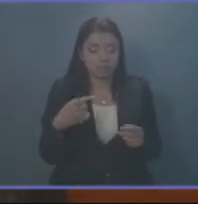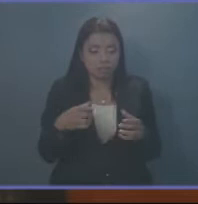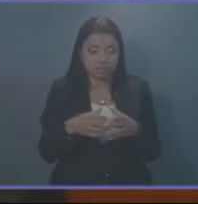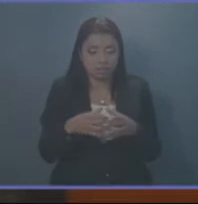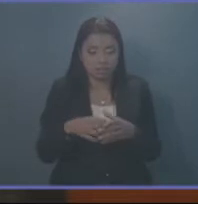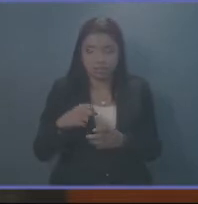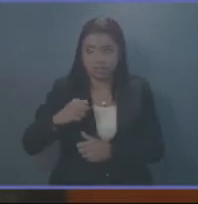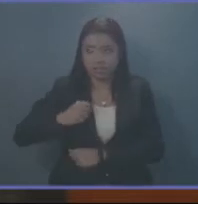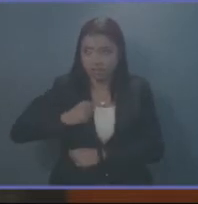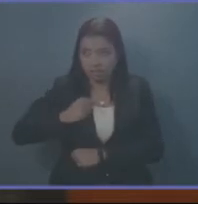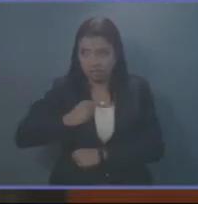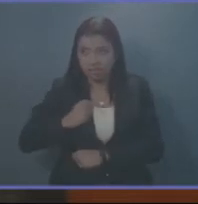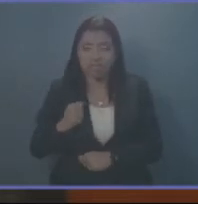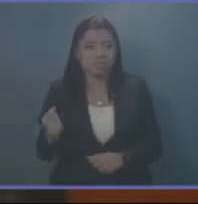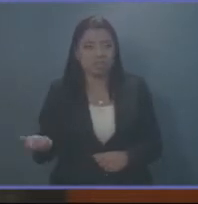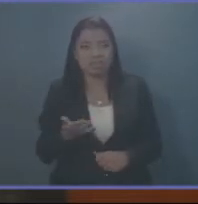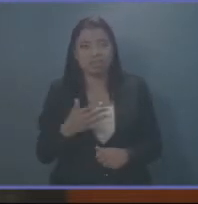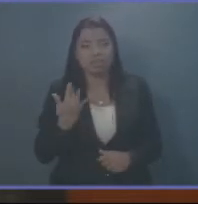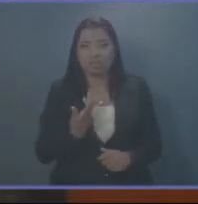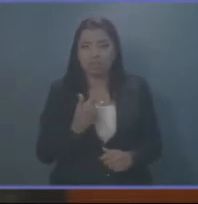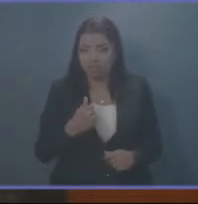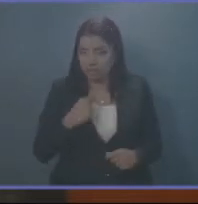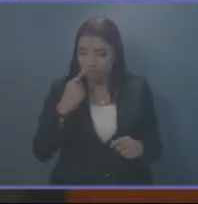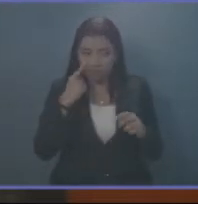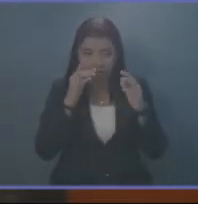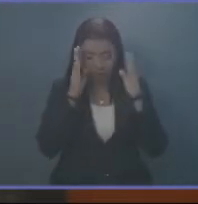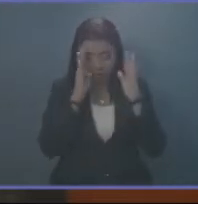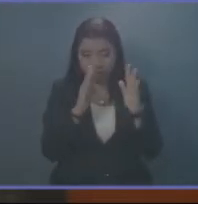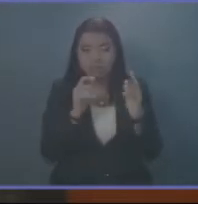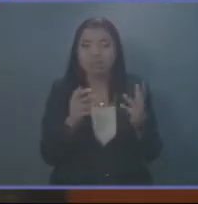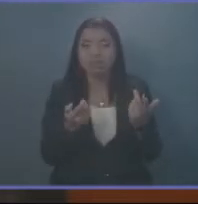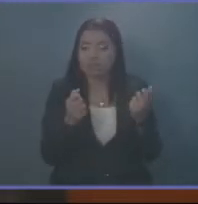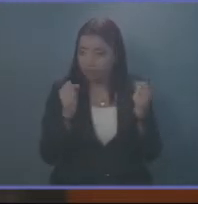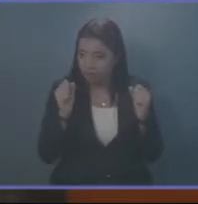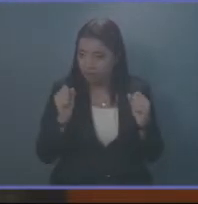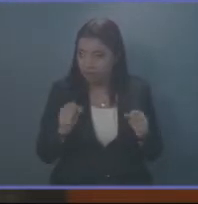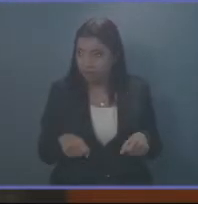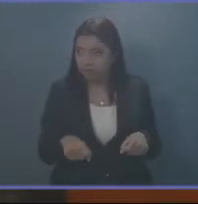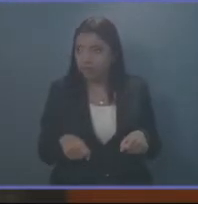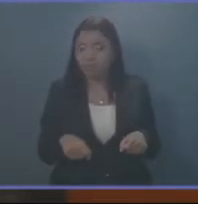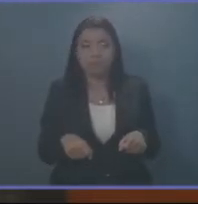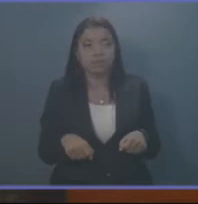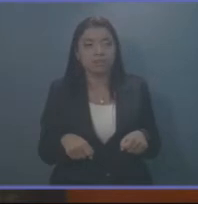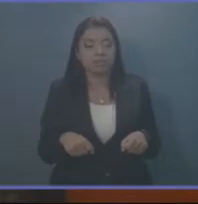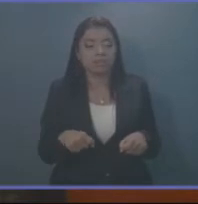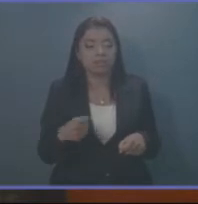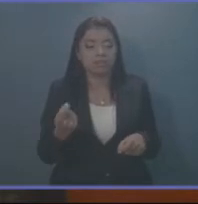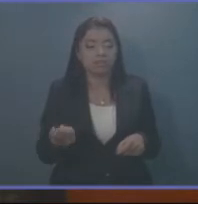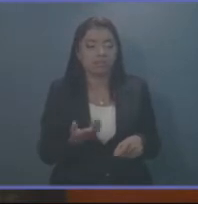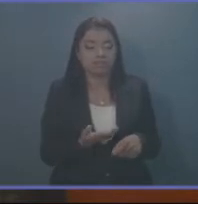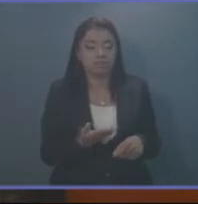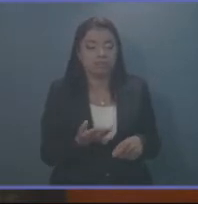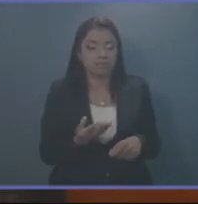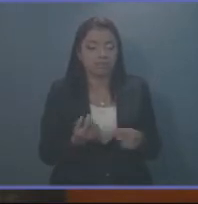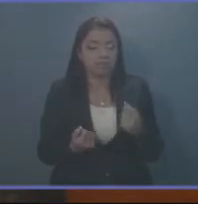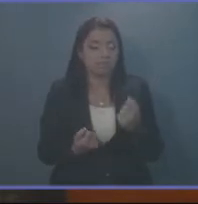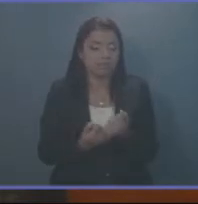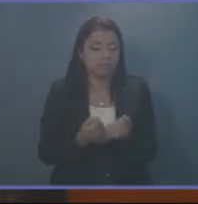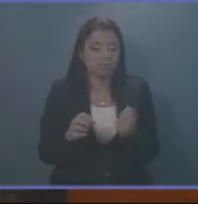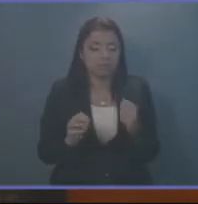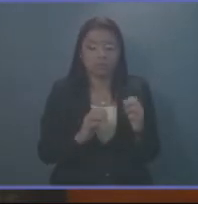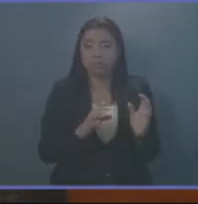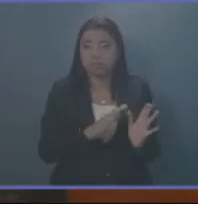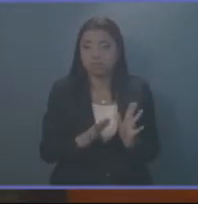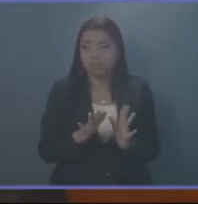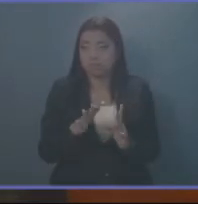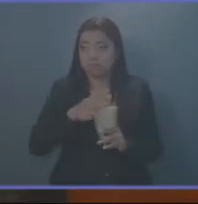de Defensa hemos estado muy al pendiente de poder apoyar y apoyarlos sin ninguna